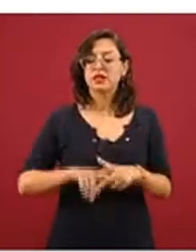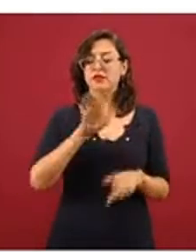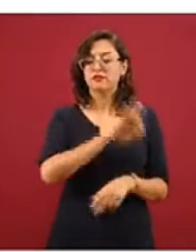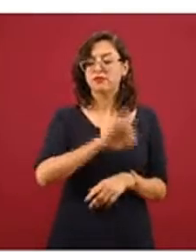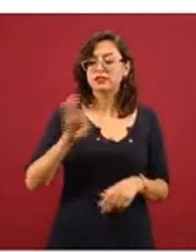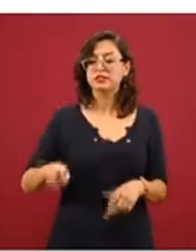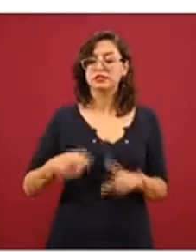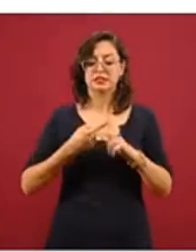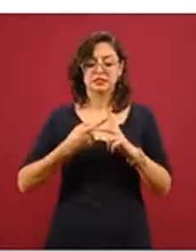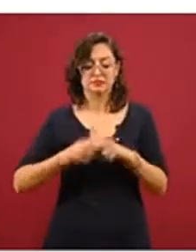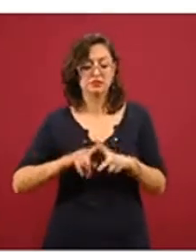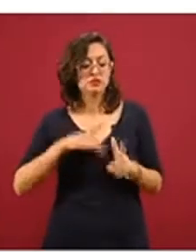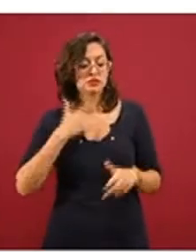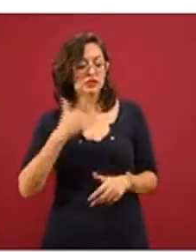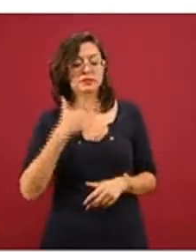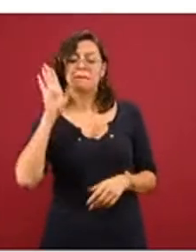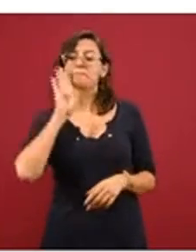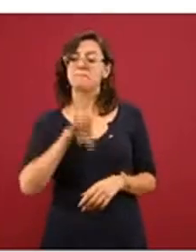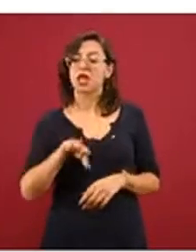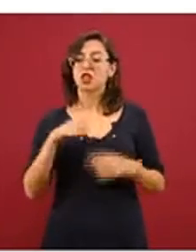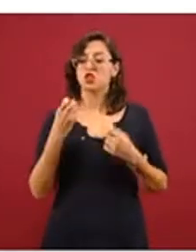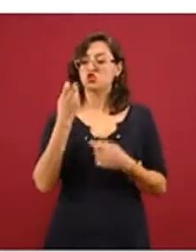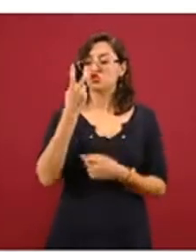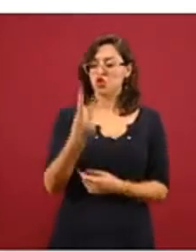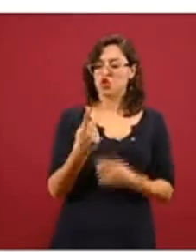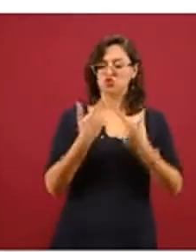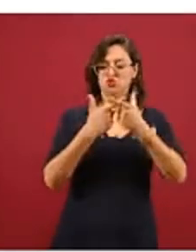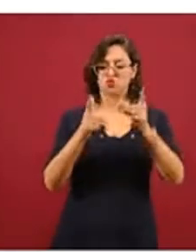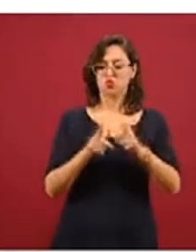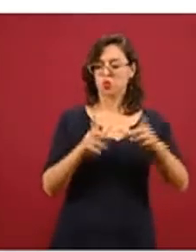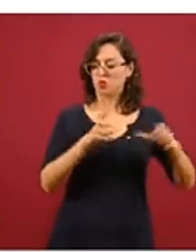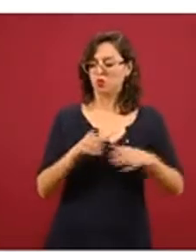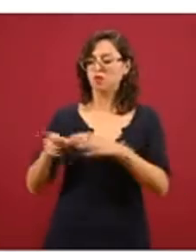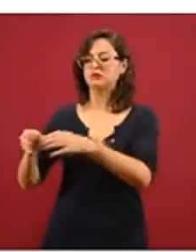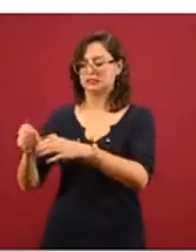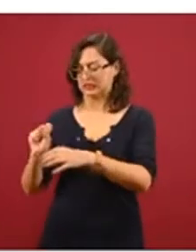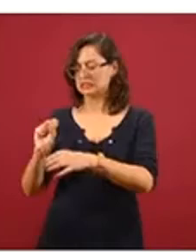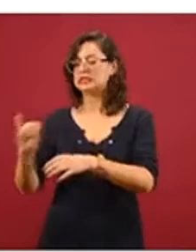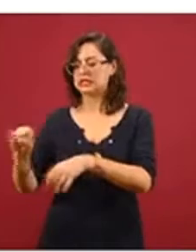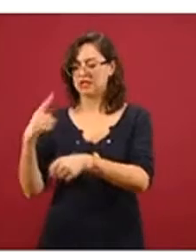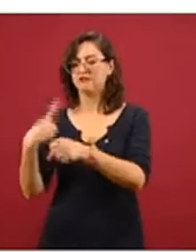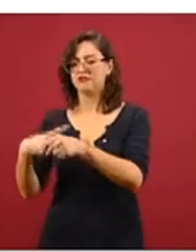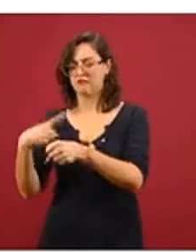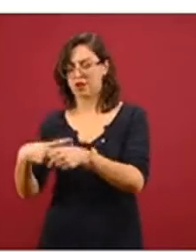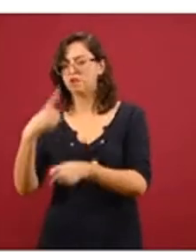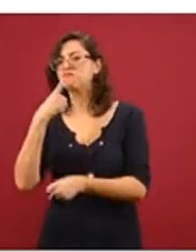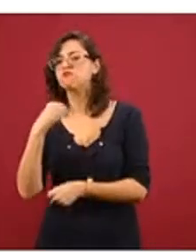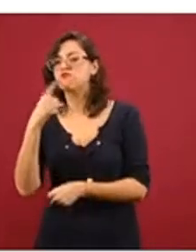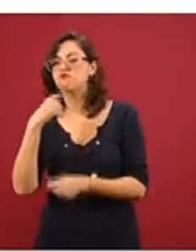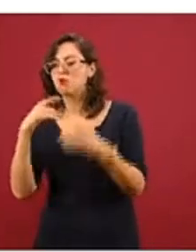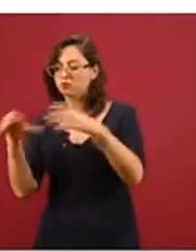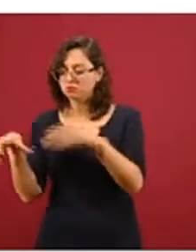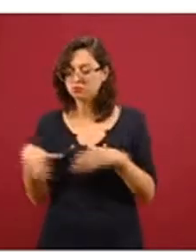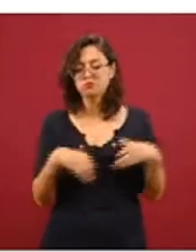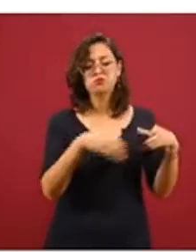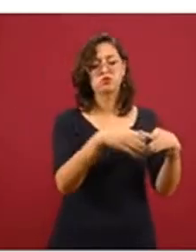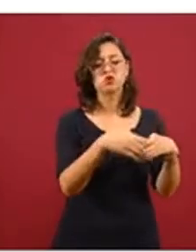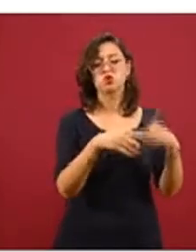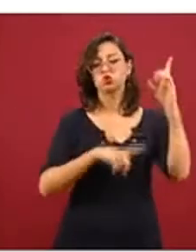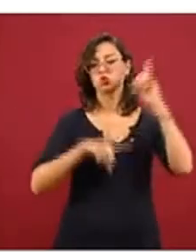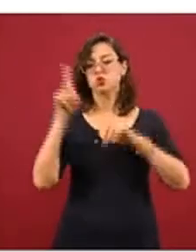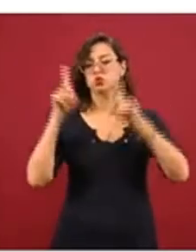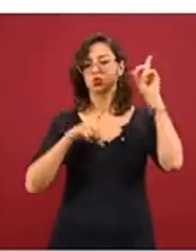de dos grupos, los casos ya confirmados, que son todos estos acumulados, así como los casos que aún están en